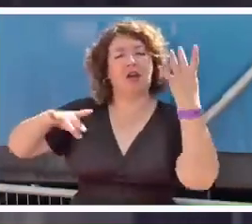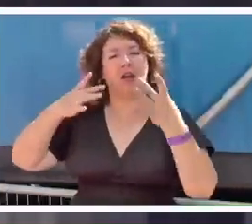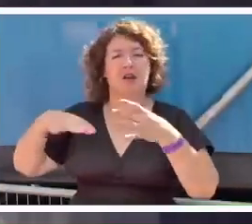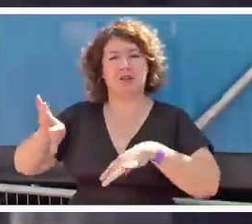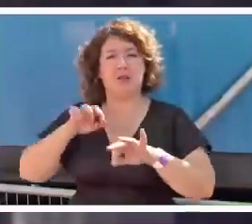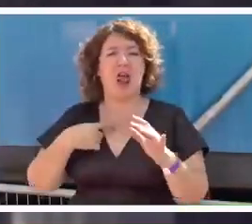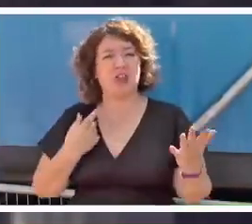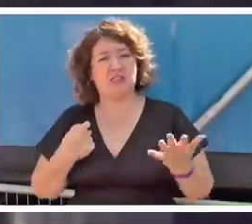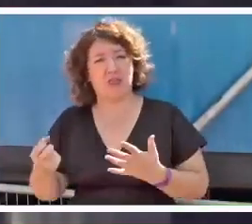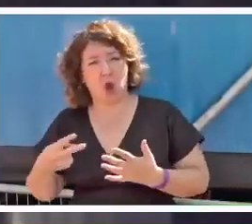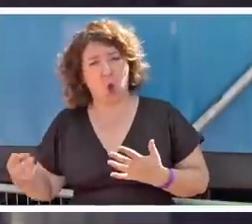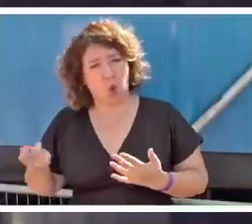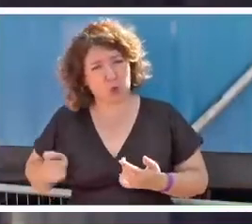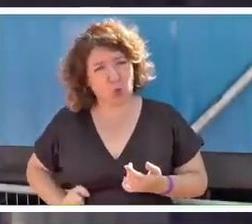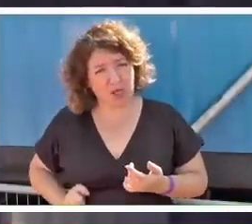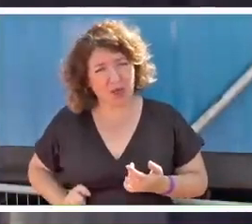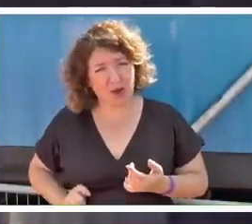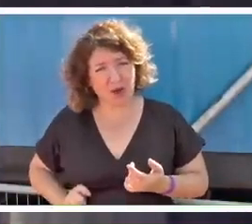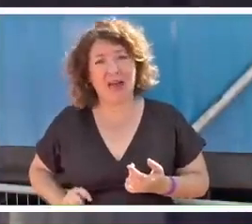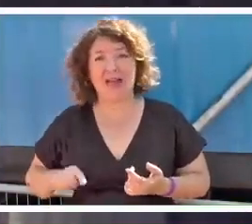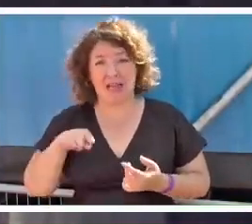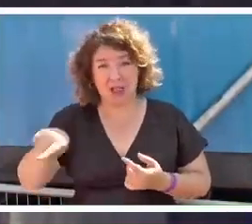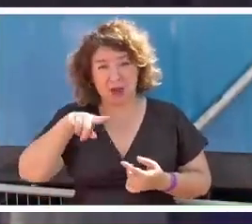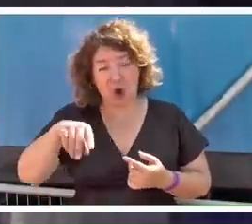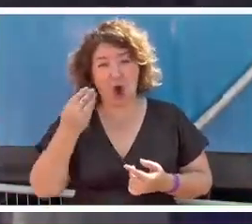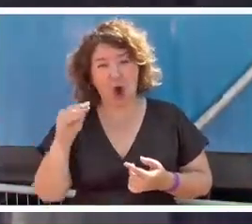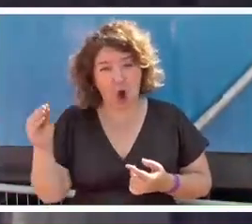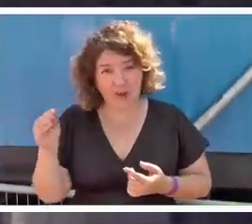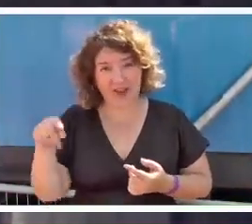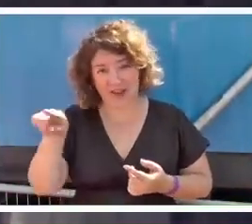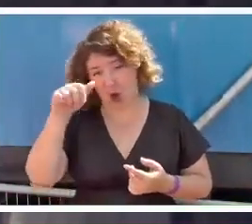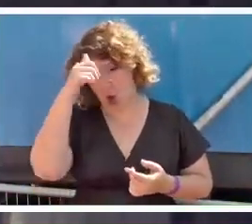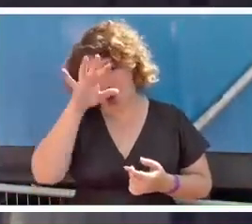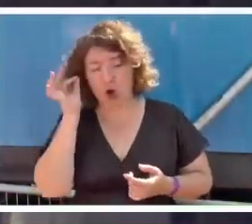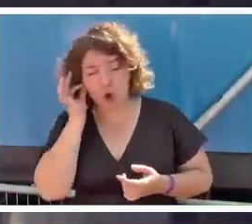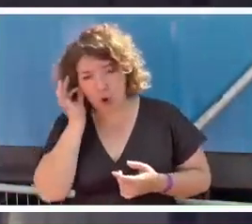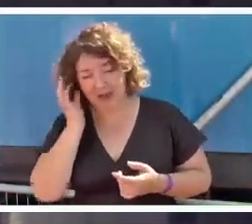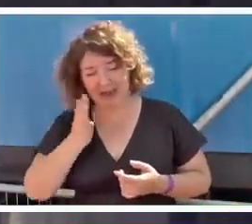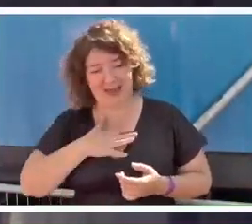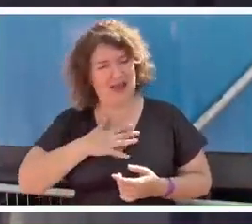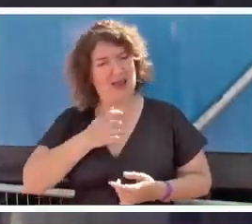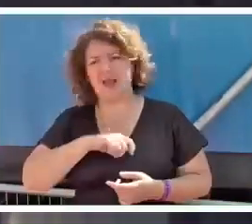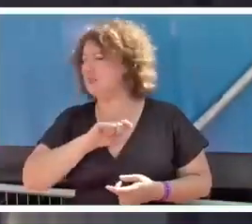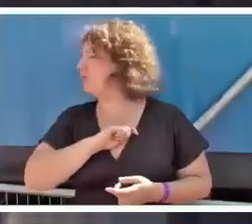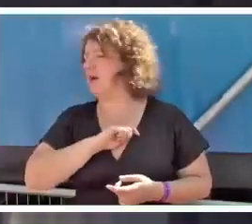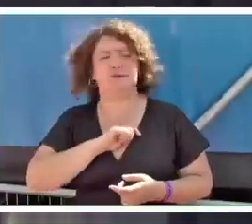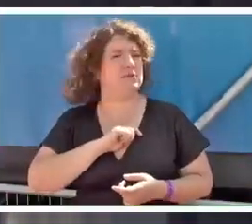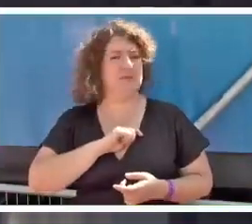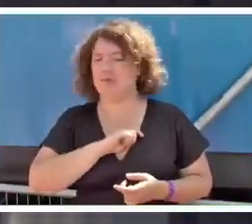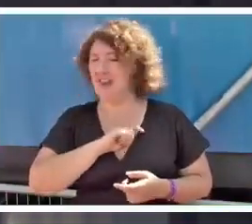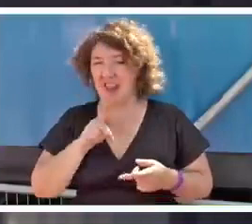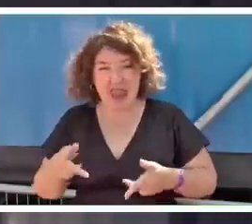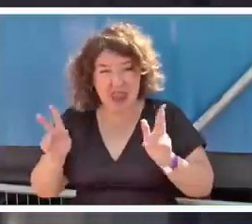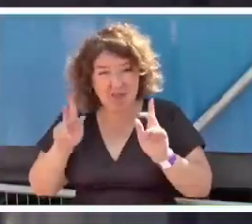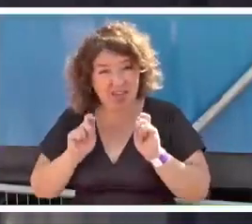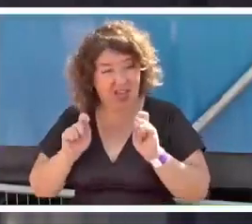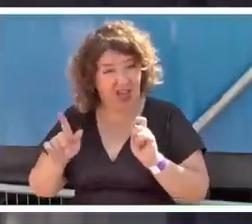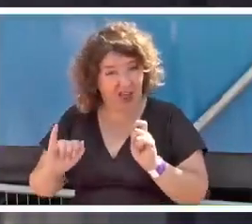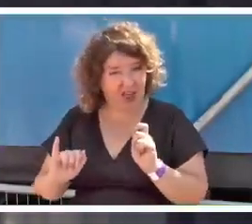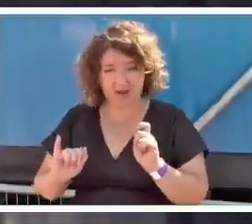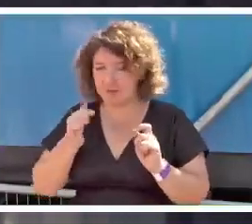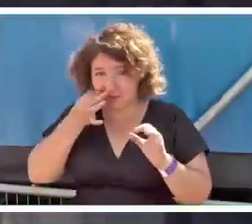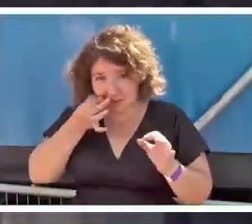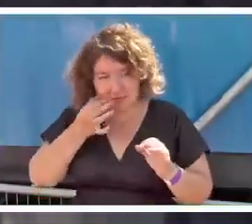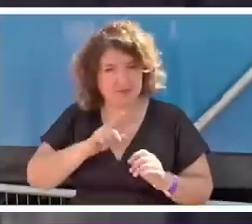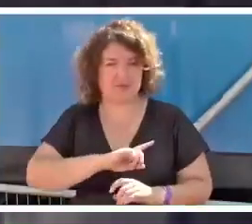600 euros al mes. Esos jóvenes, esas jóvenes en nuestro país no son libres. Por eso